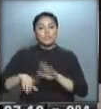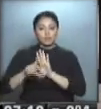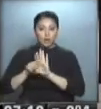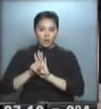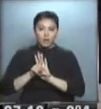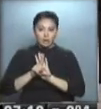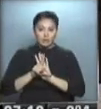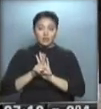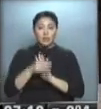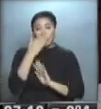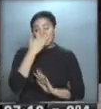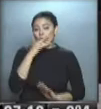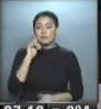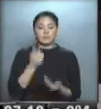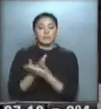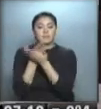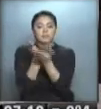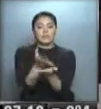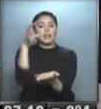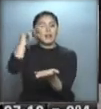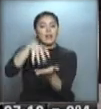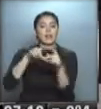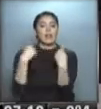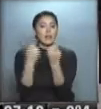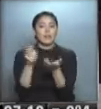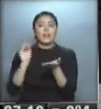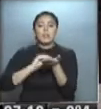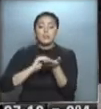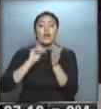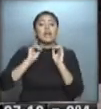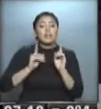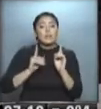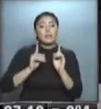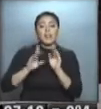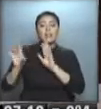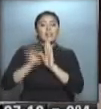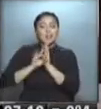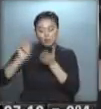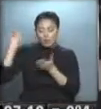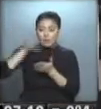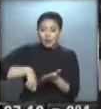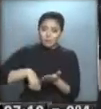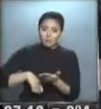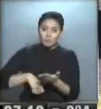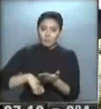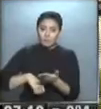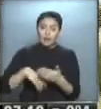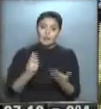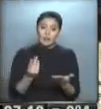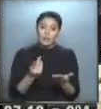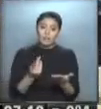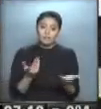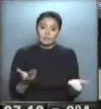impositivo que veremos a la cámara de diputados pero también con la firma de un decreto para hacer efectivo la suba